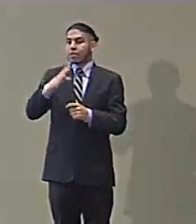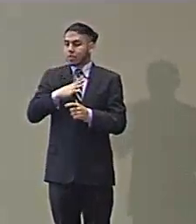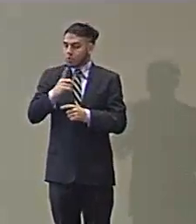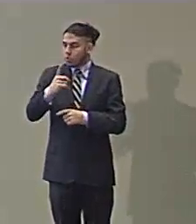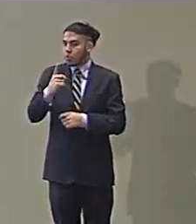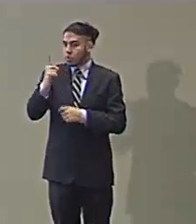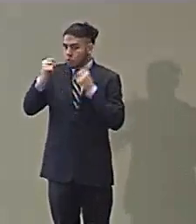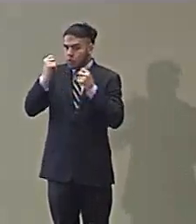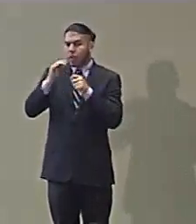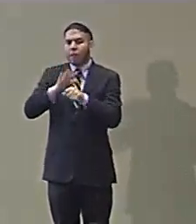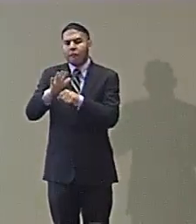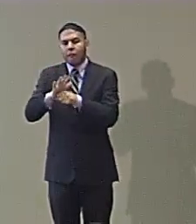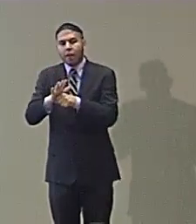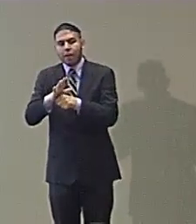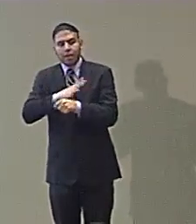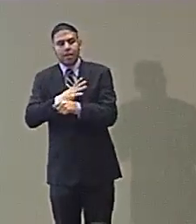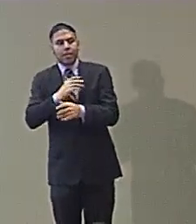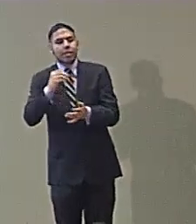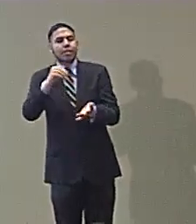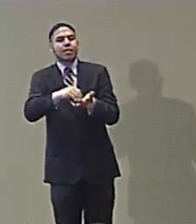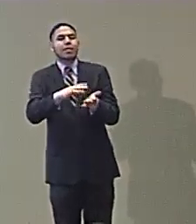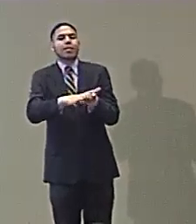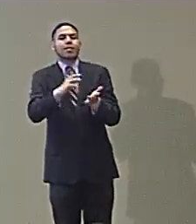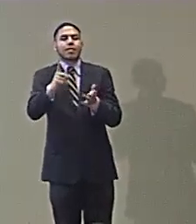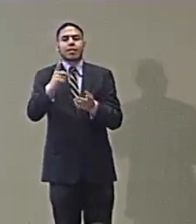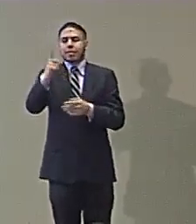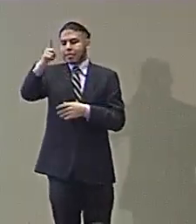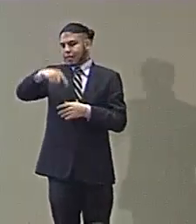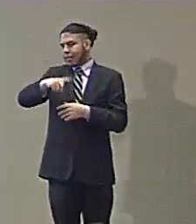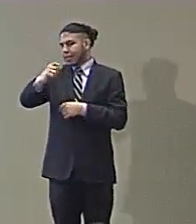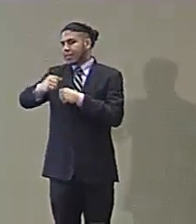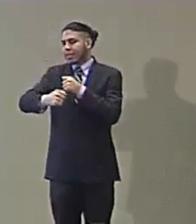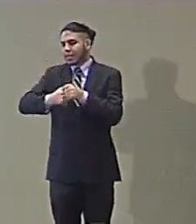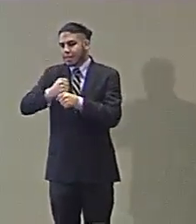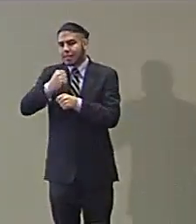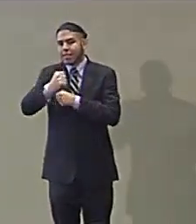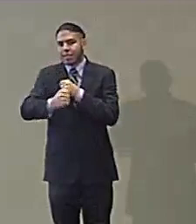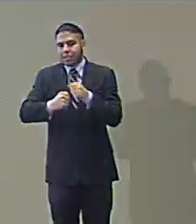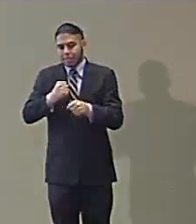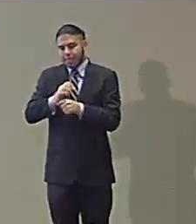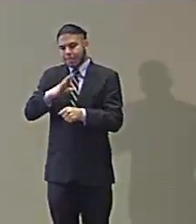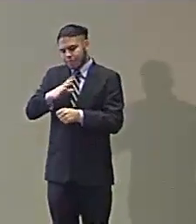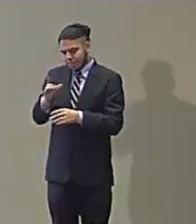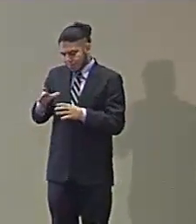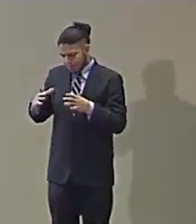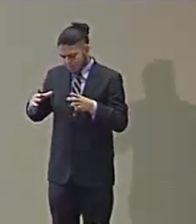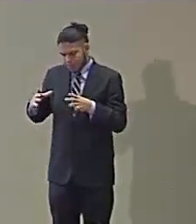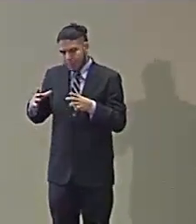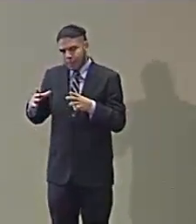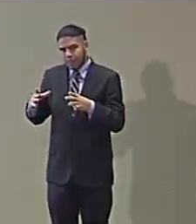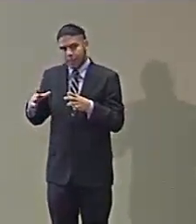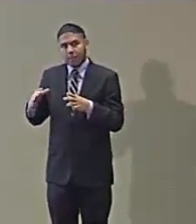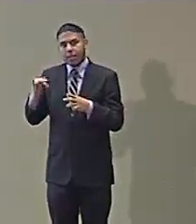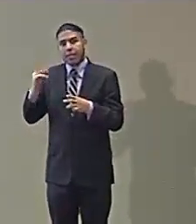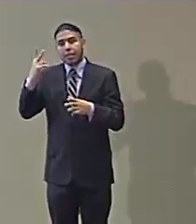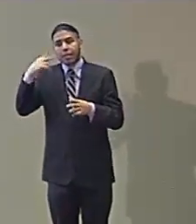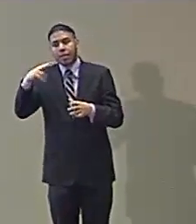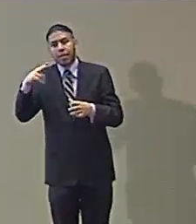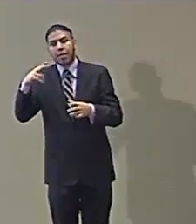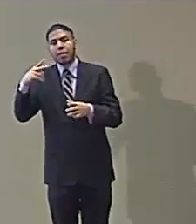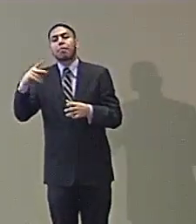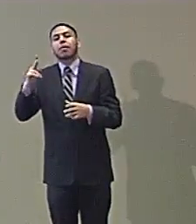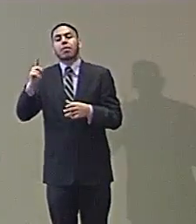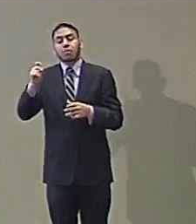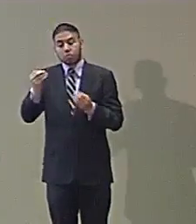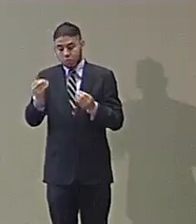todas las estadísticas que traíamos a lo largo de los últimos años te reflejaban un crecimiento en viajeros pero en realidad muchos de